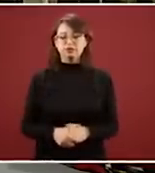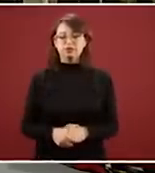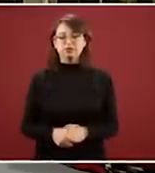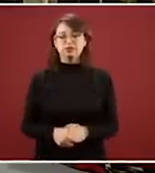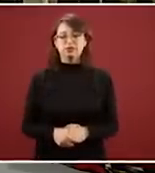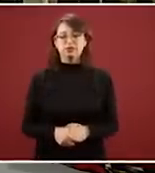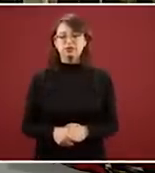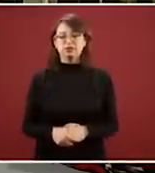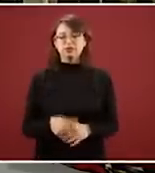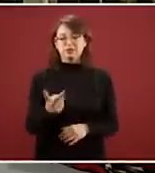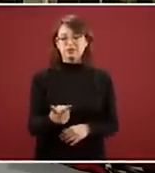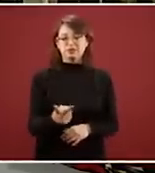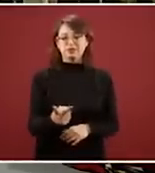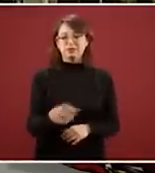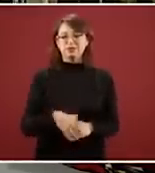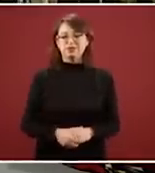Veo los dos.